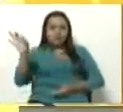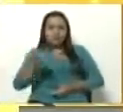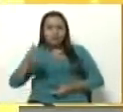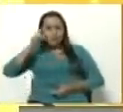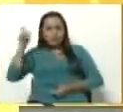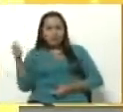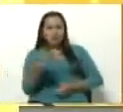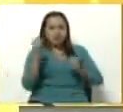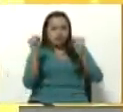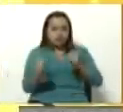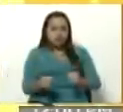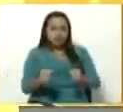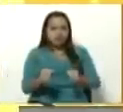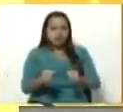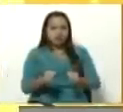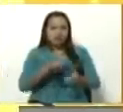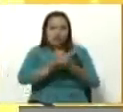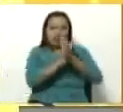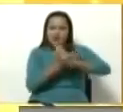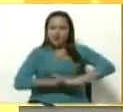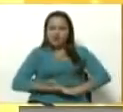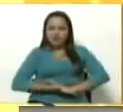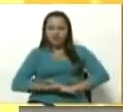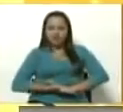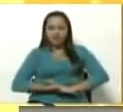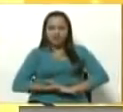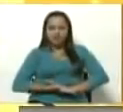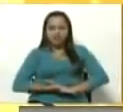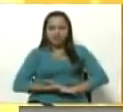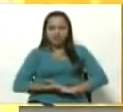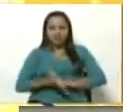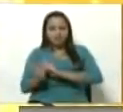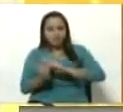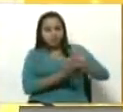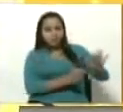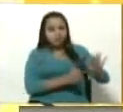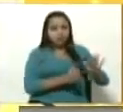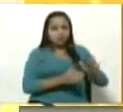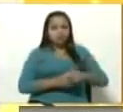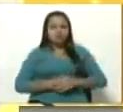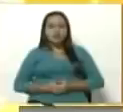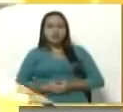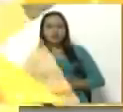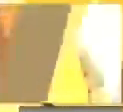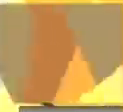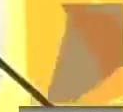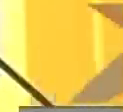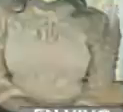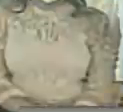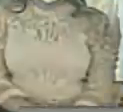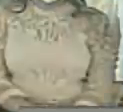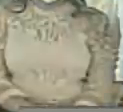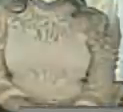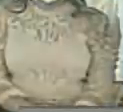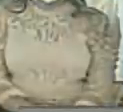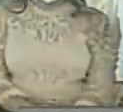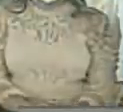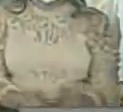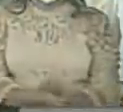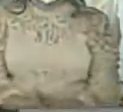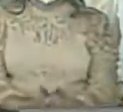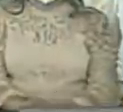Guárico Seguro, a extirpar, a acabar, a neutralizar cada banda que quiera introducirse en nuestro